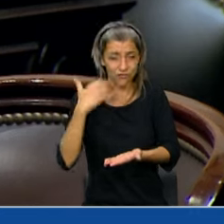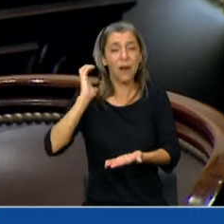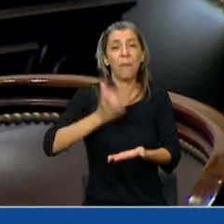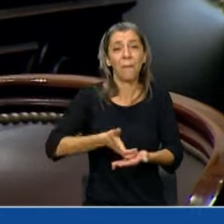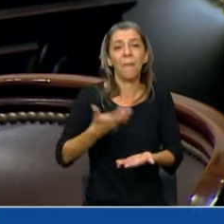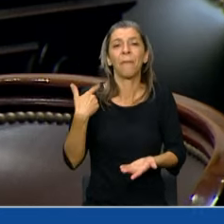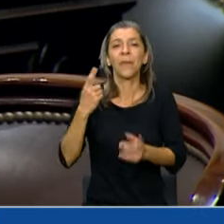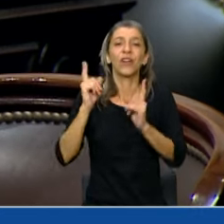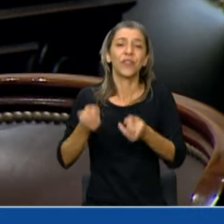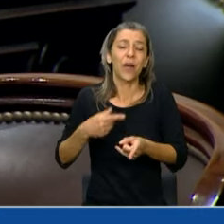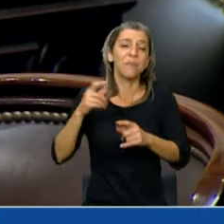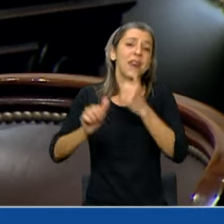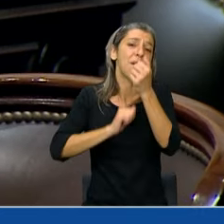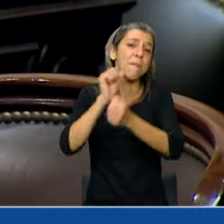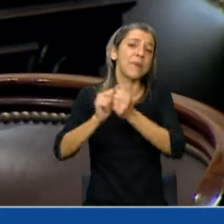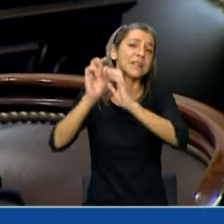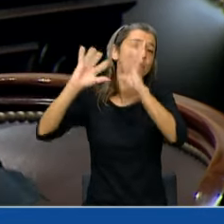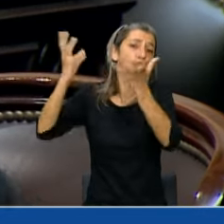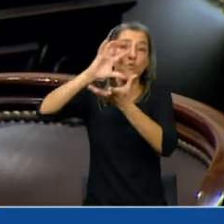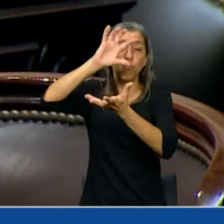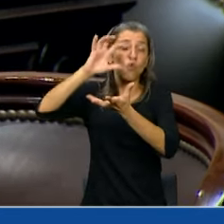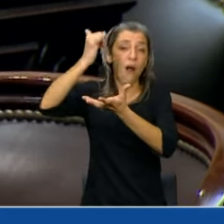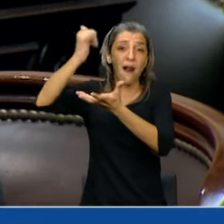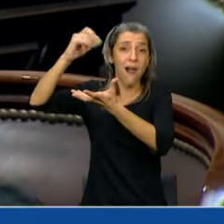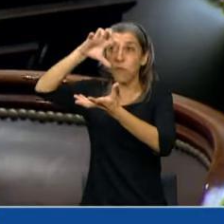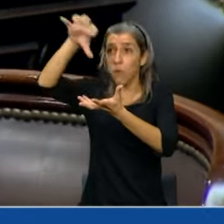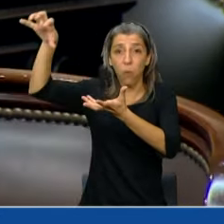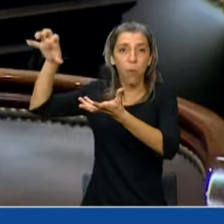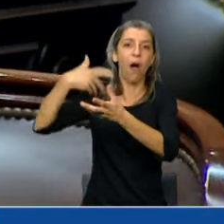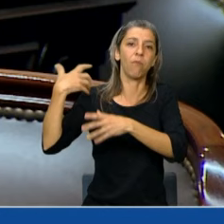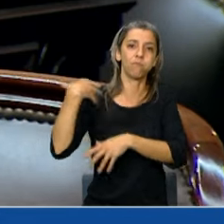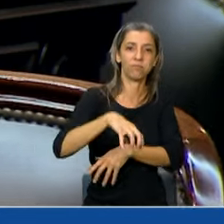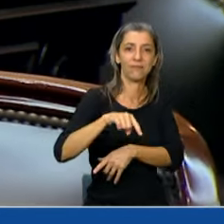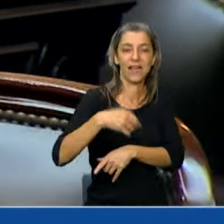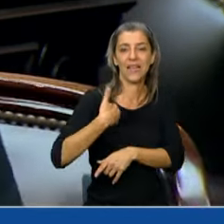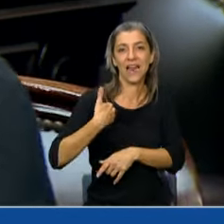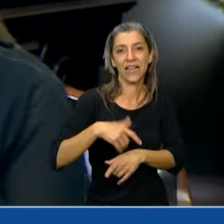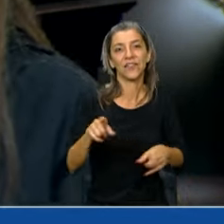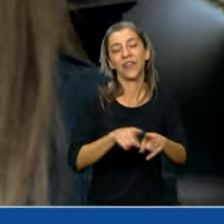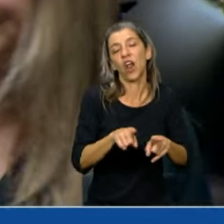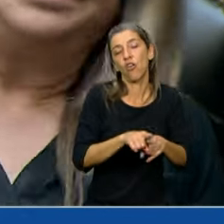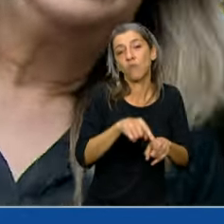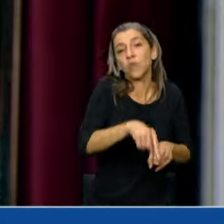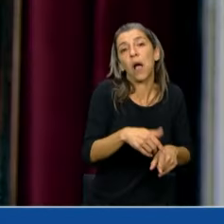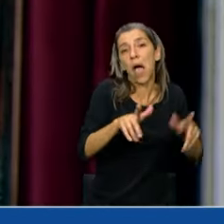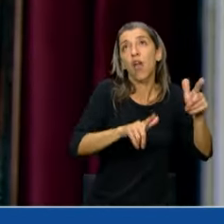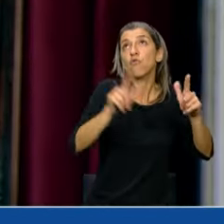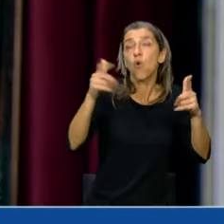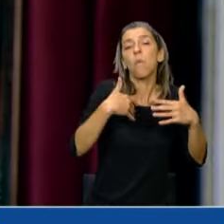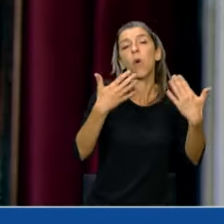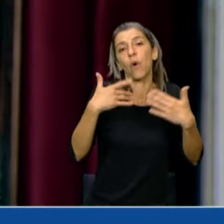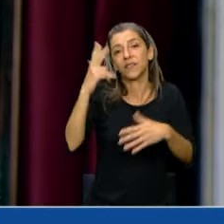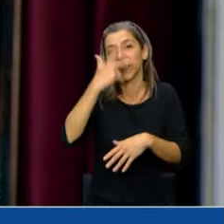internacionales no es lo que ocurre en este proyecto pero sí es lo que ocurre en el proyecto de hidrógeno verde gracias Gracias